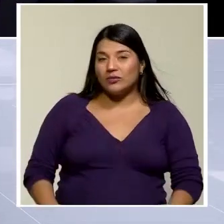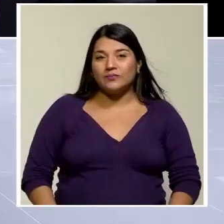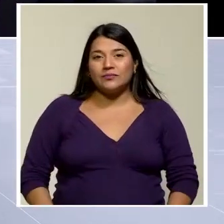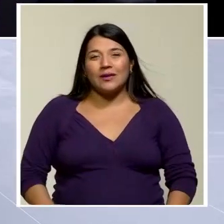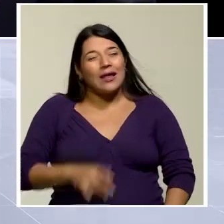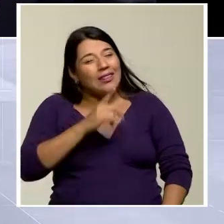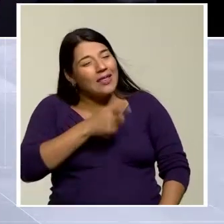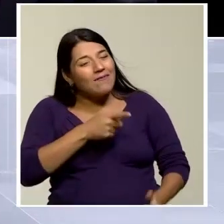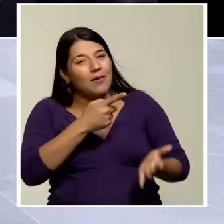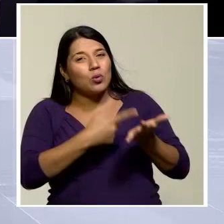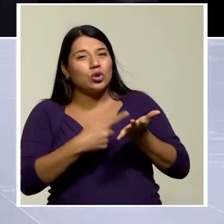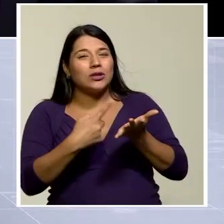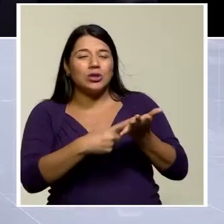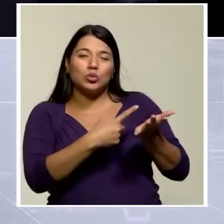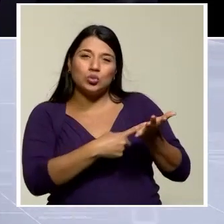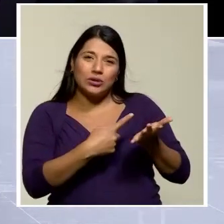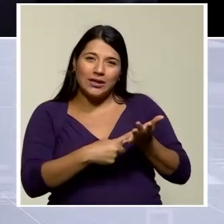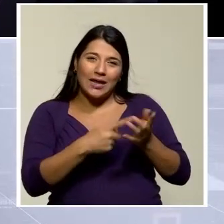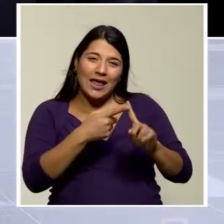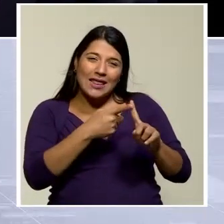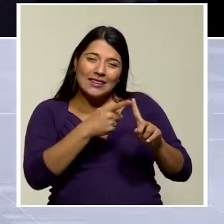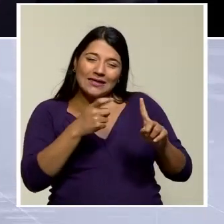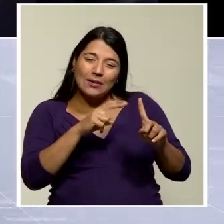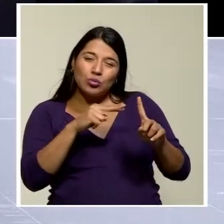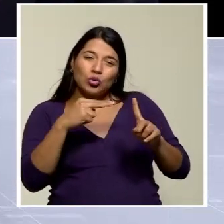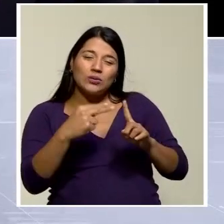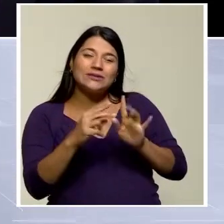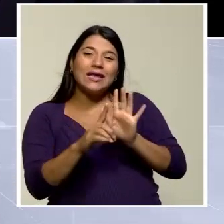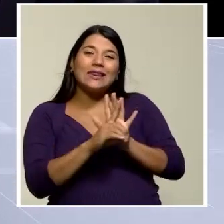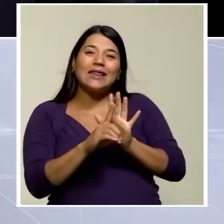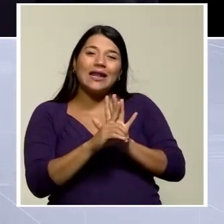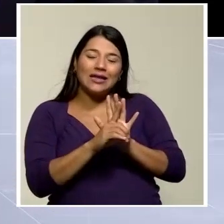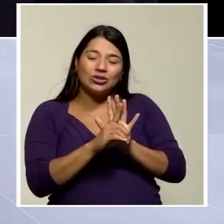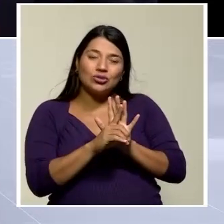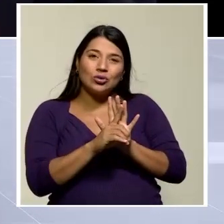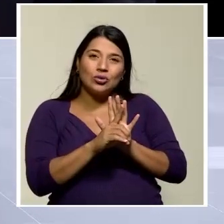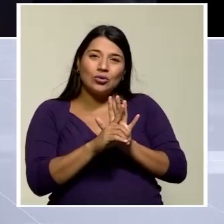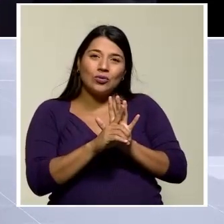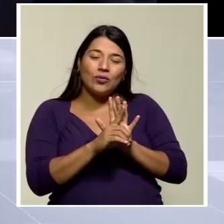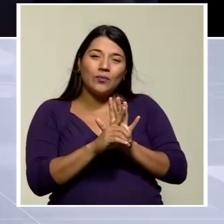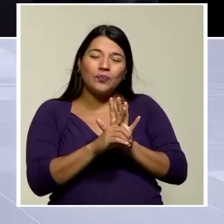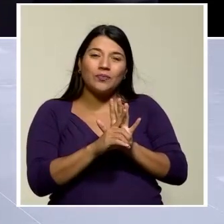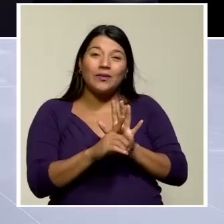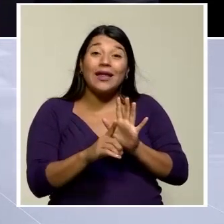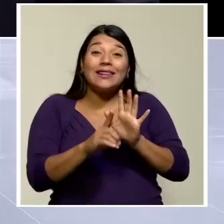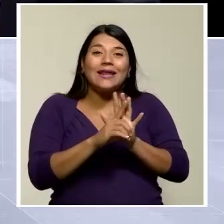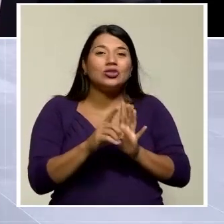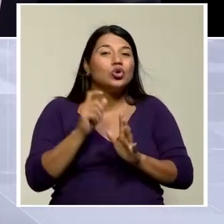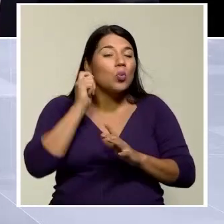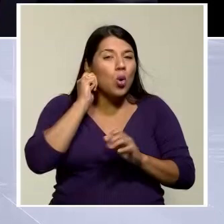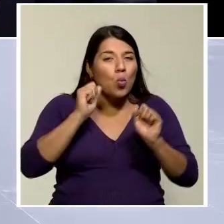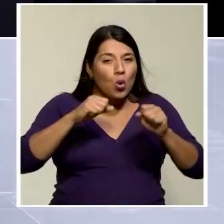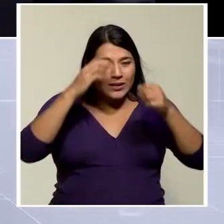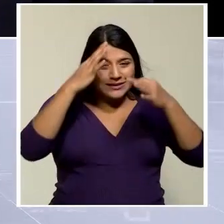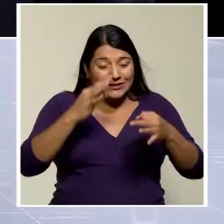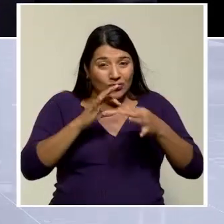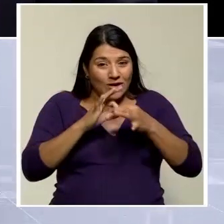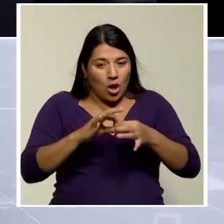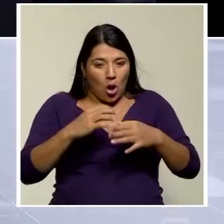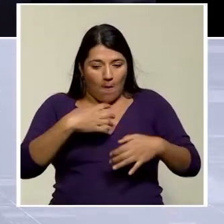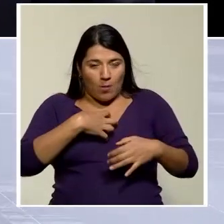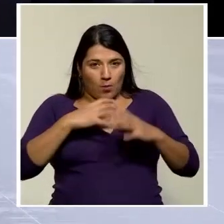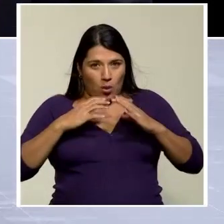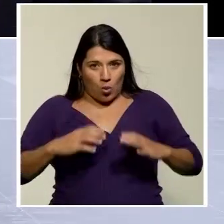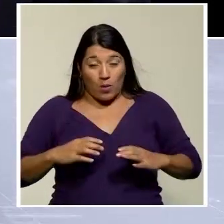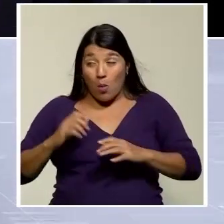Hay que discutir desde el derecho de incorporar en la discusión el derecho de las mujeres a decidir sobre su propio cuerpo. Pesca